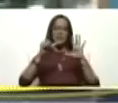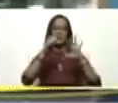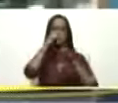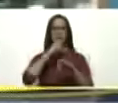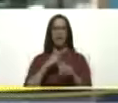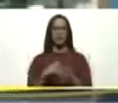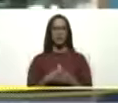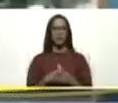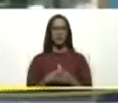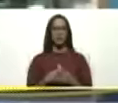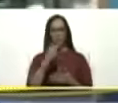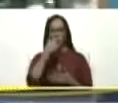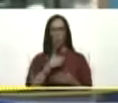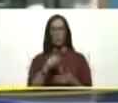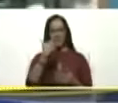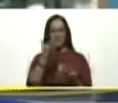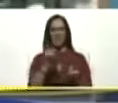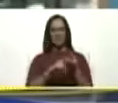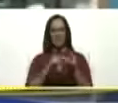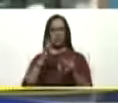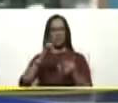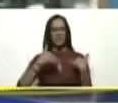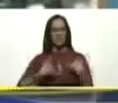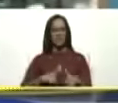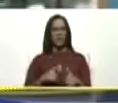Un hombre serio, es casado, con 3 hijos.